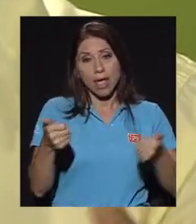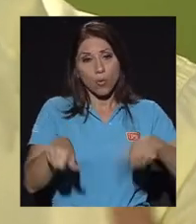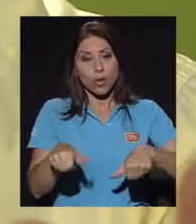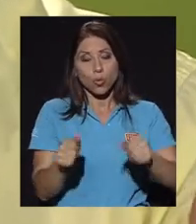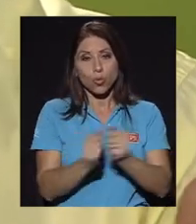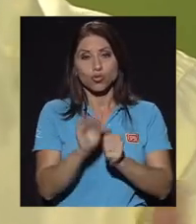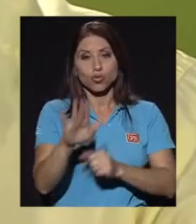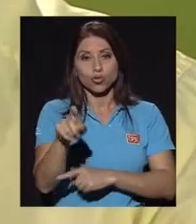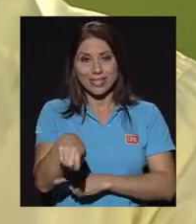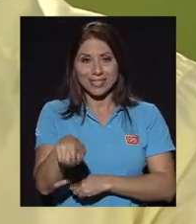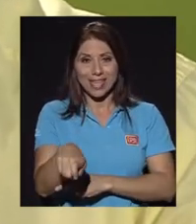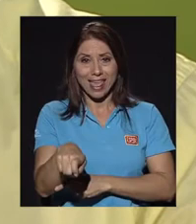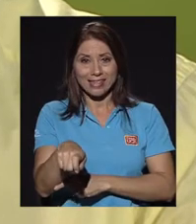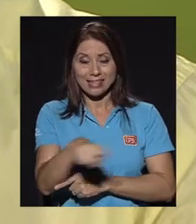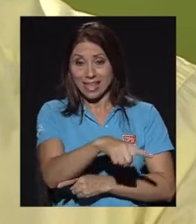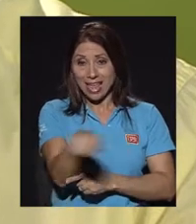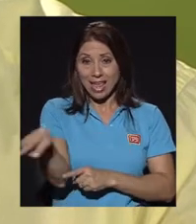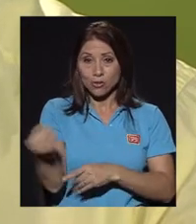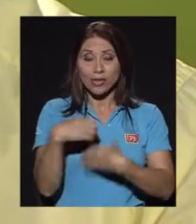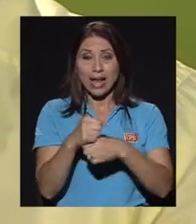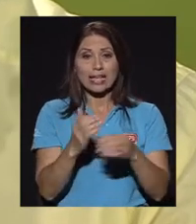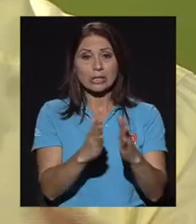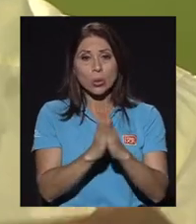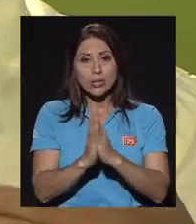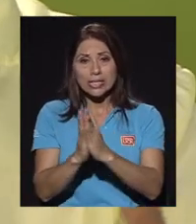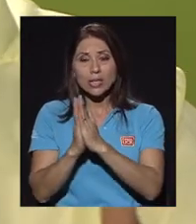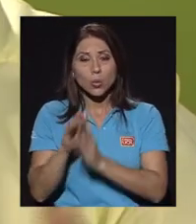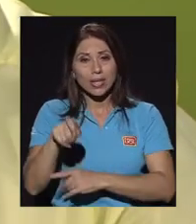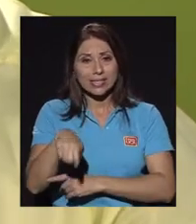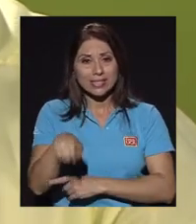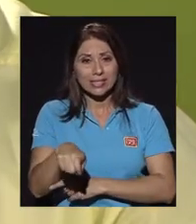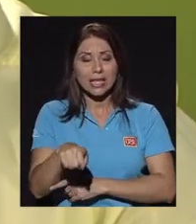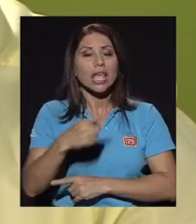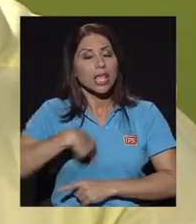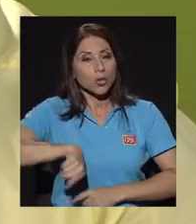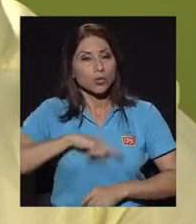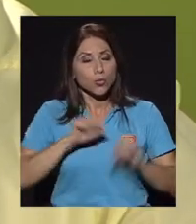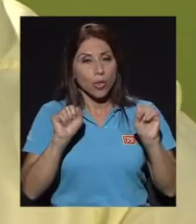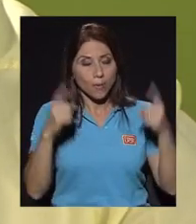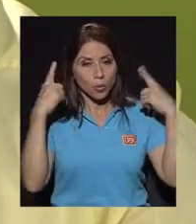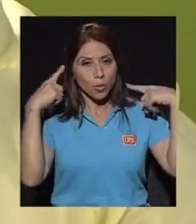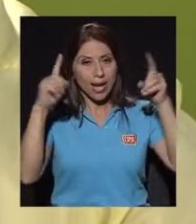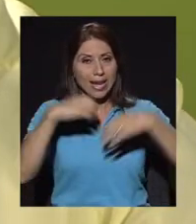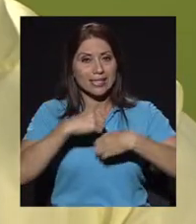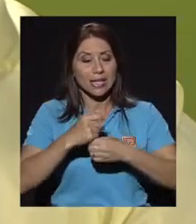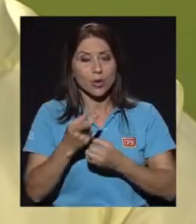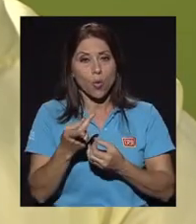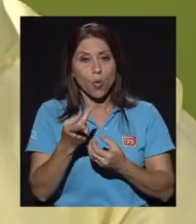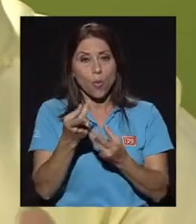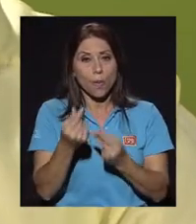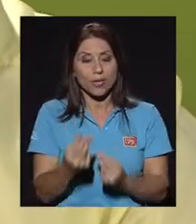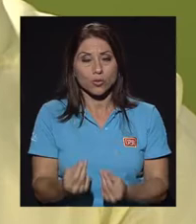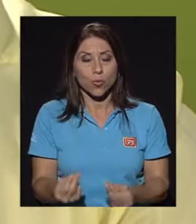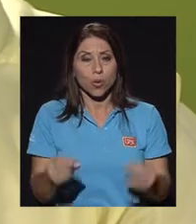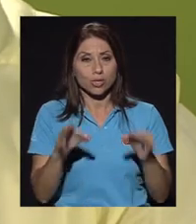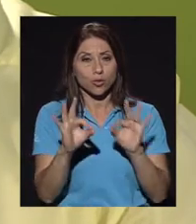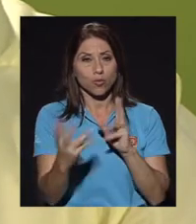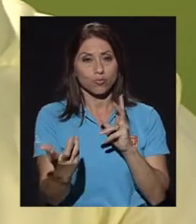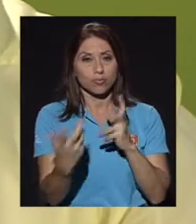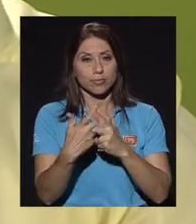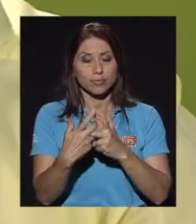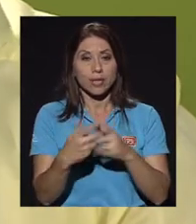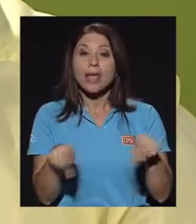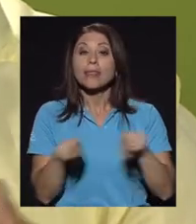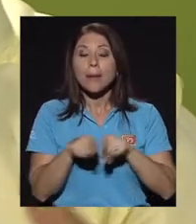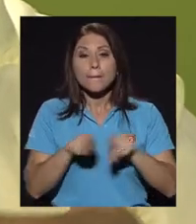a sus necesidades, hagan sus solicitudes y podamos lograr hacer un presupuesto más racional. Rendición de cuentas